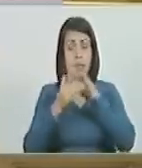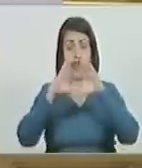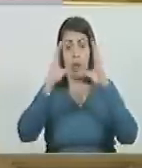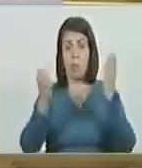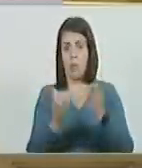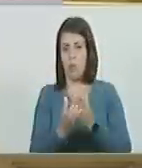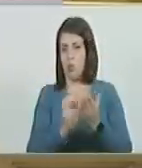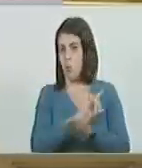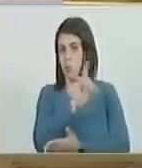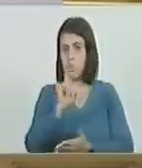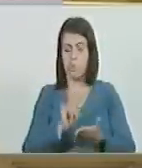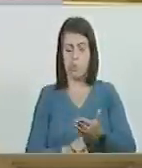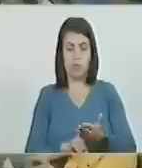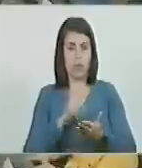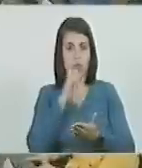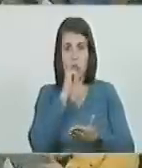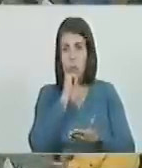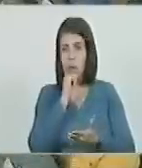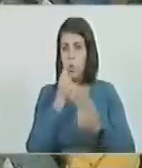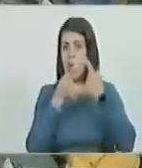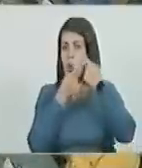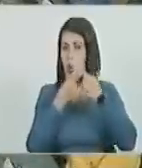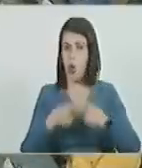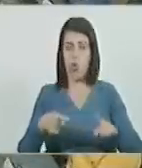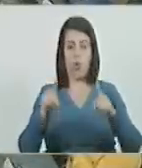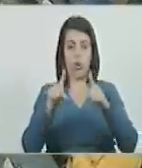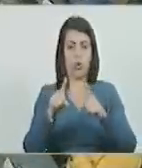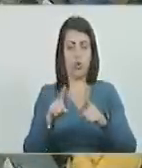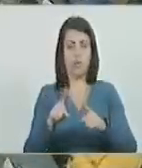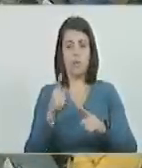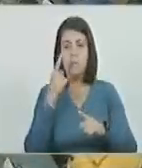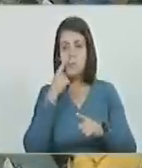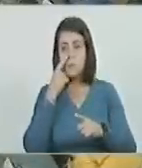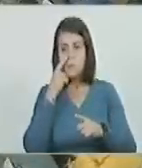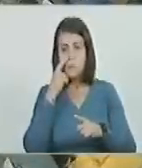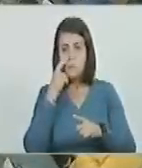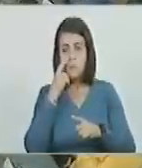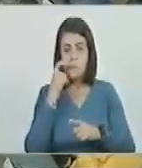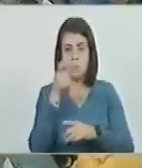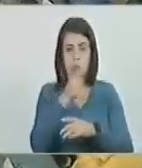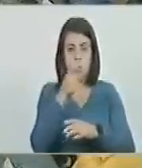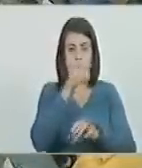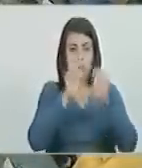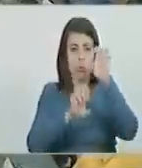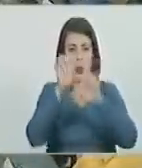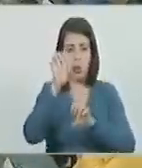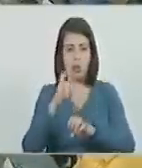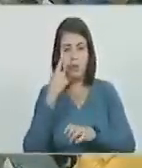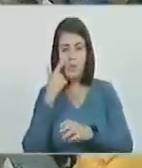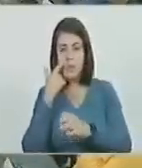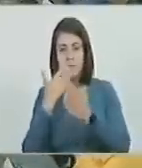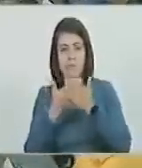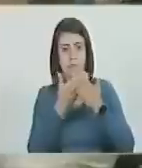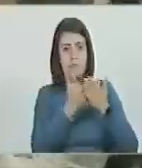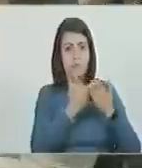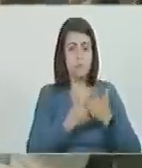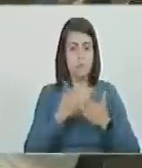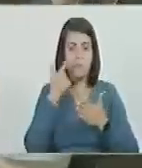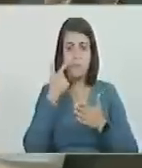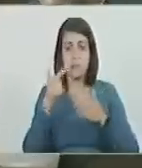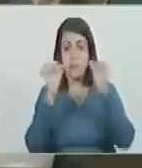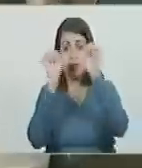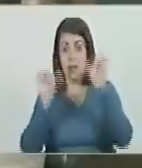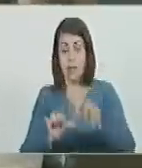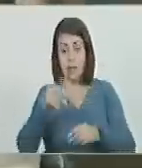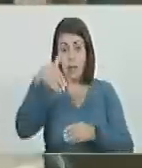entero. No existe. Hemos tratado y hemos hecho estudios comparados de